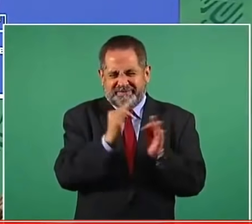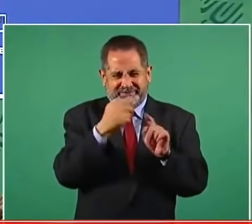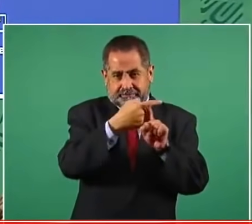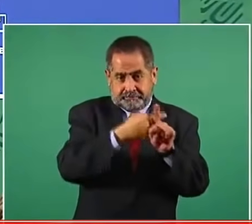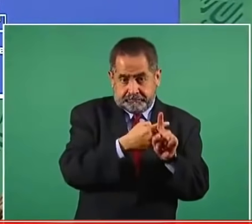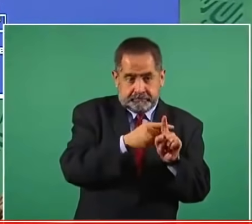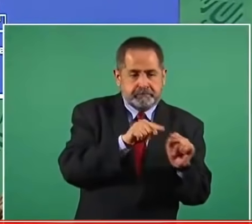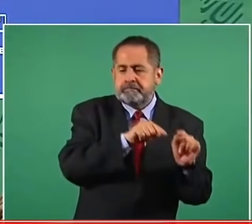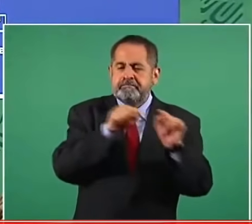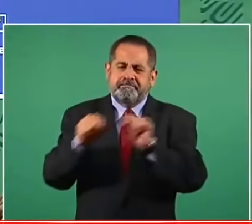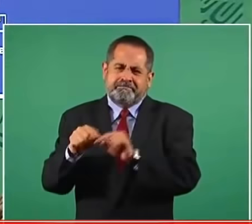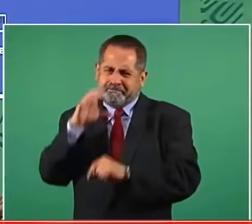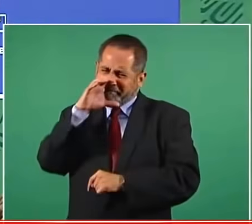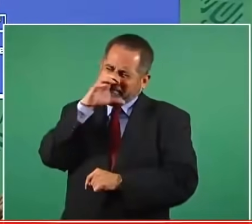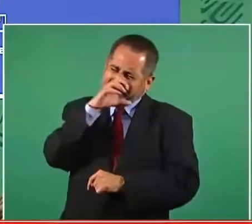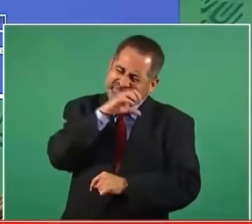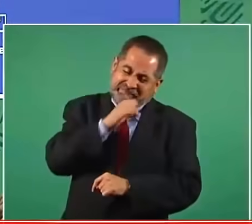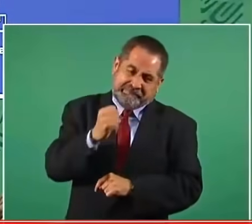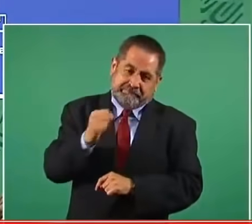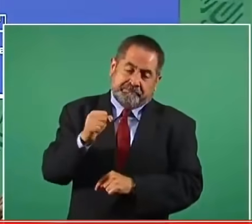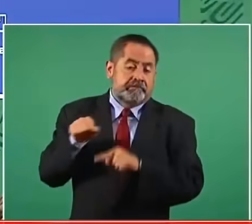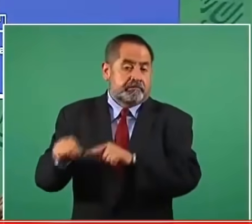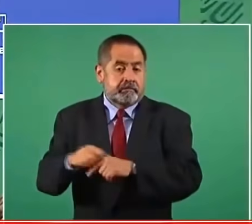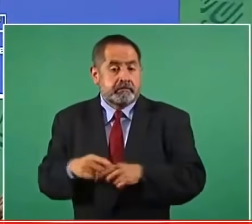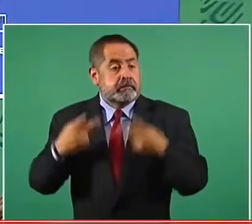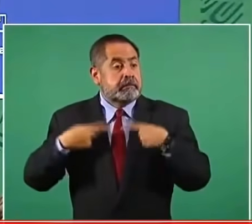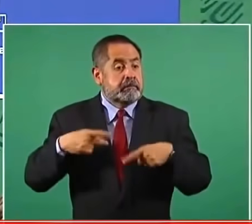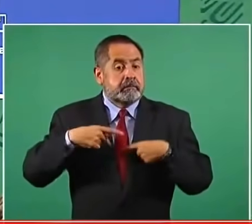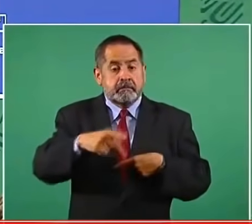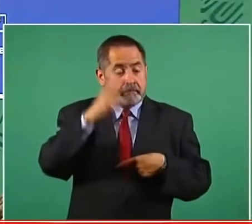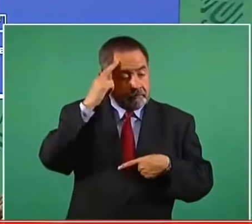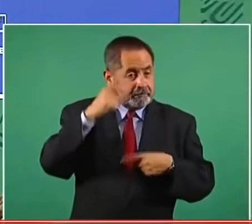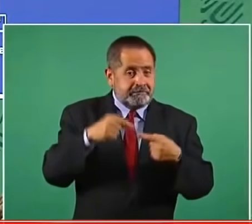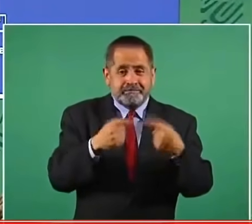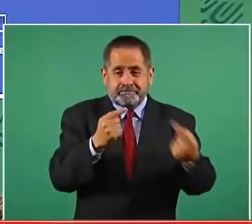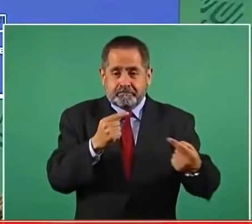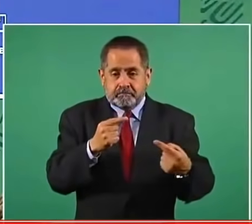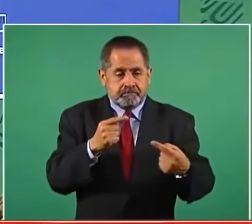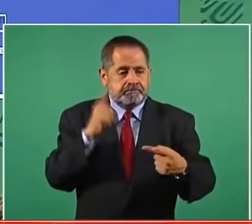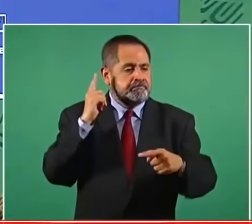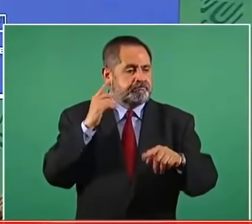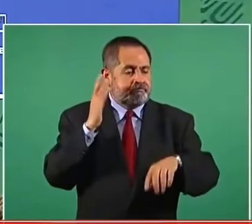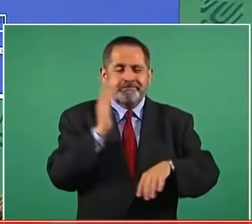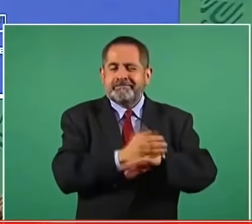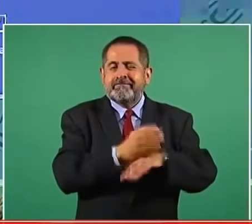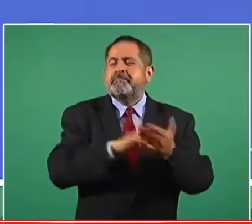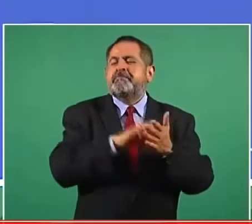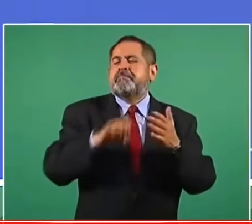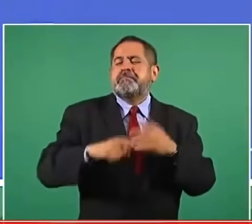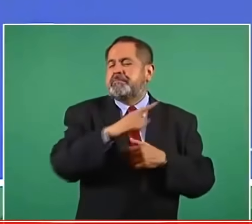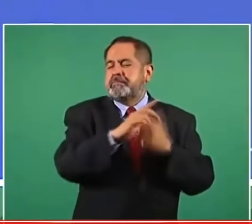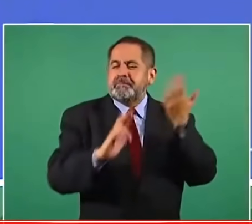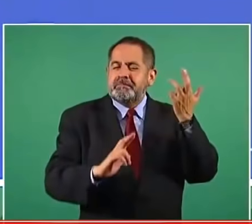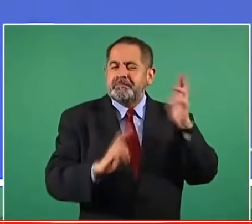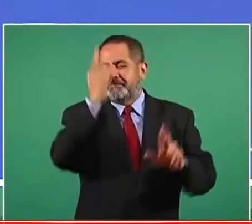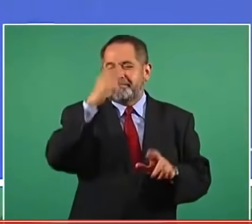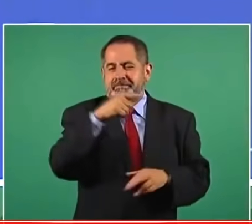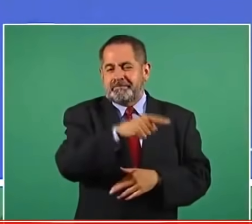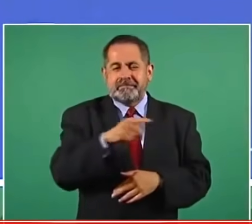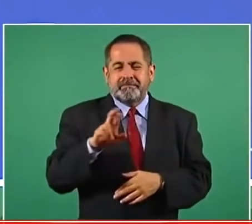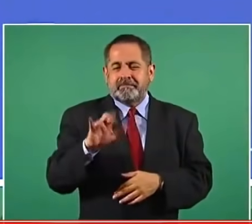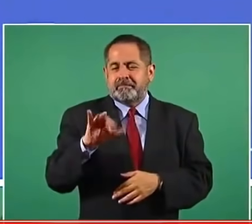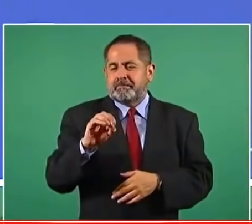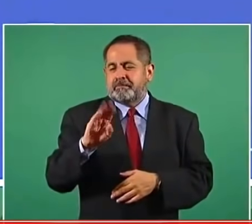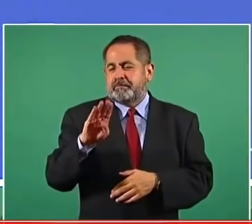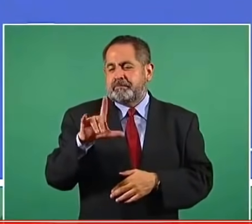los dirigentes opositores al porfiriato, los que estuvieron en las huelgas de Río